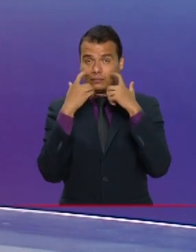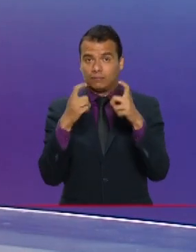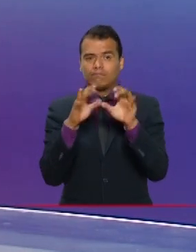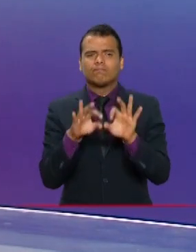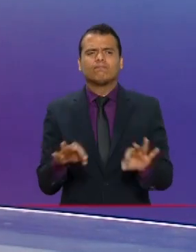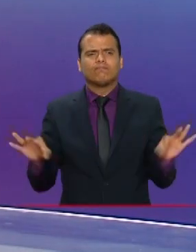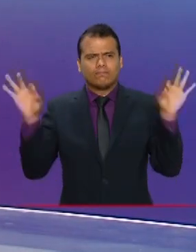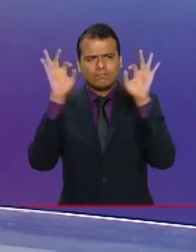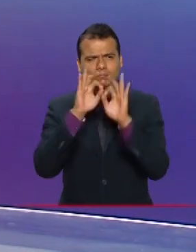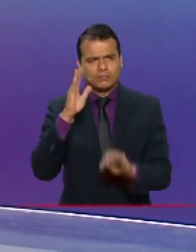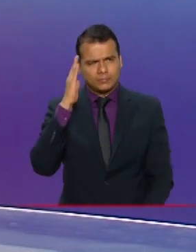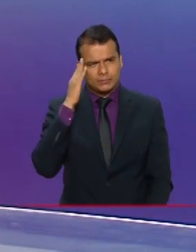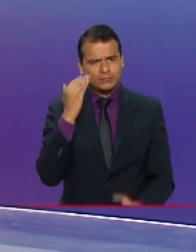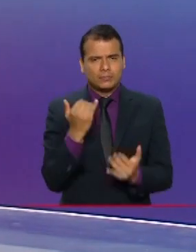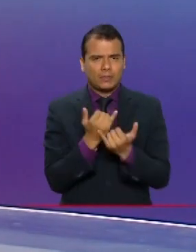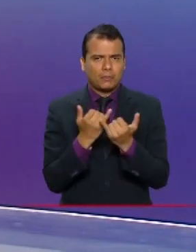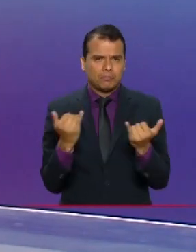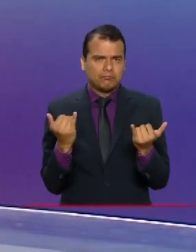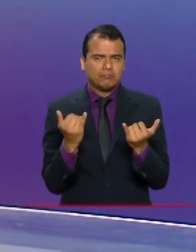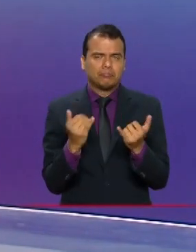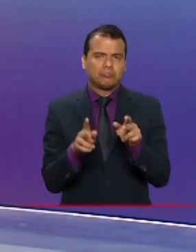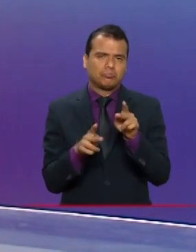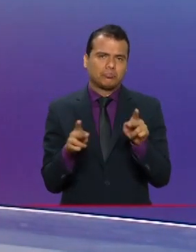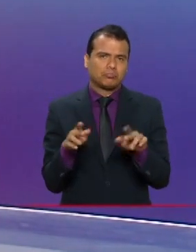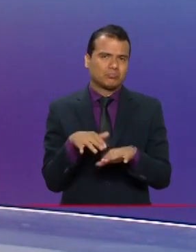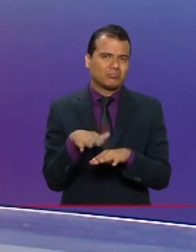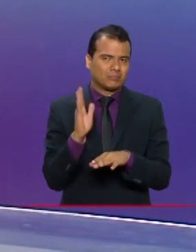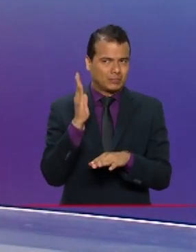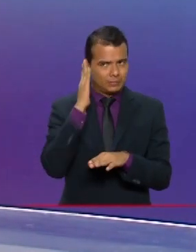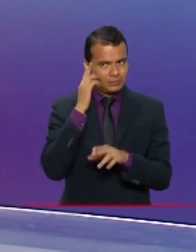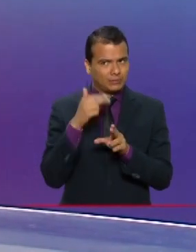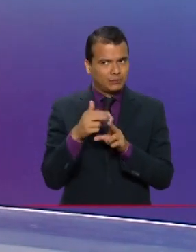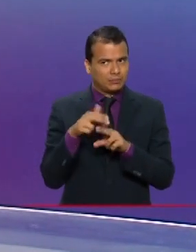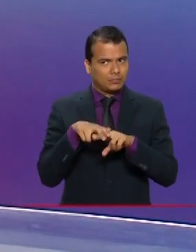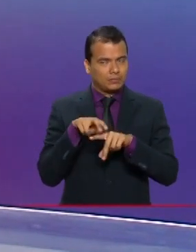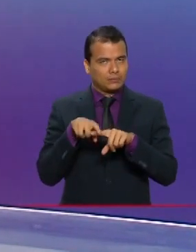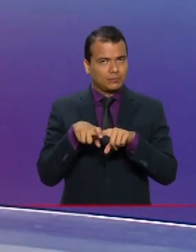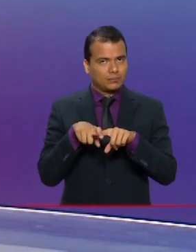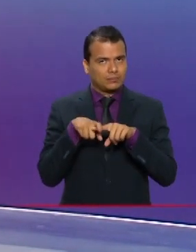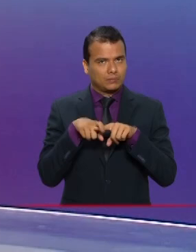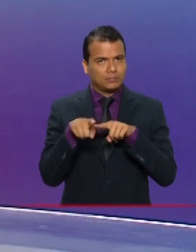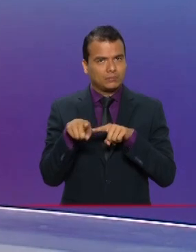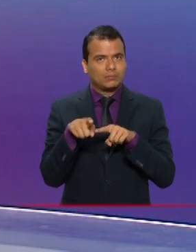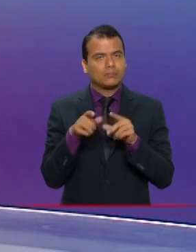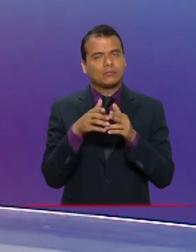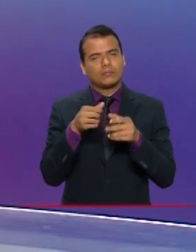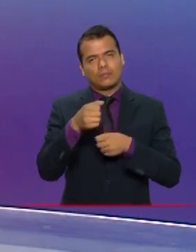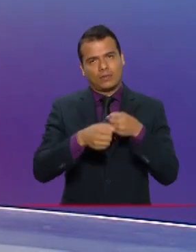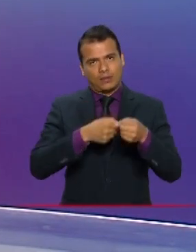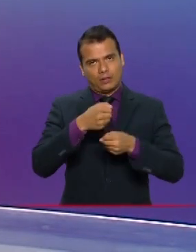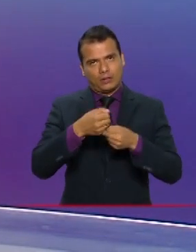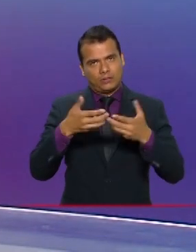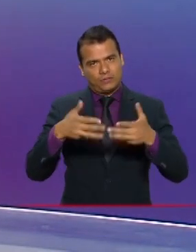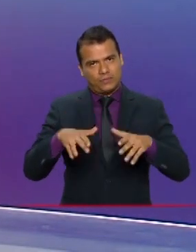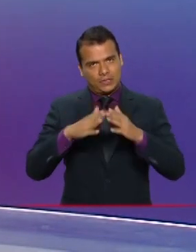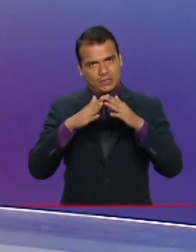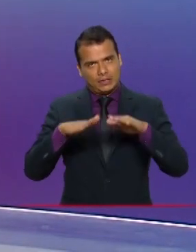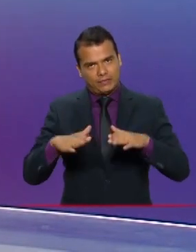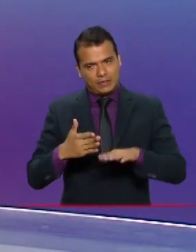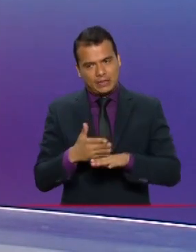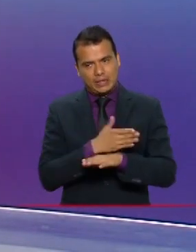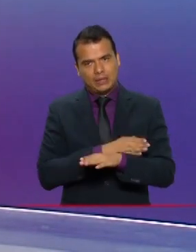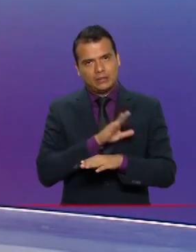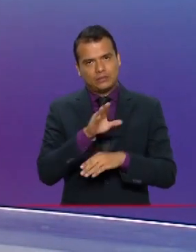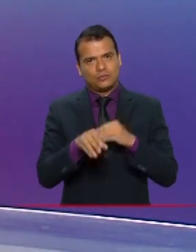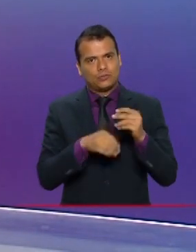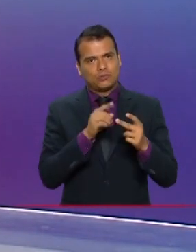por estos días que se aumentan las transacciones, primas navideñas, Black Friday, pero también la Navidad, y aumentan los ciberataques.